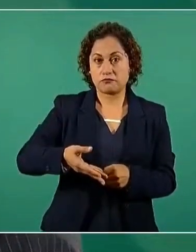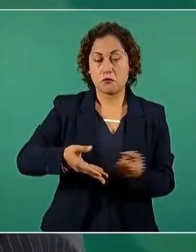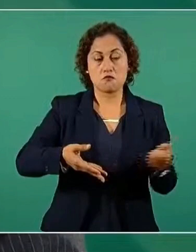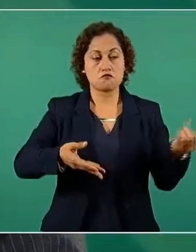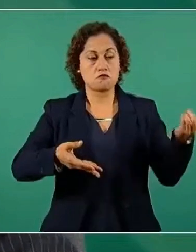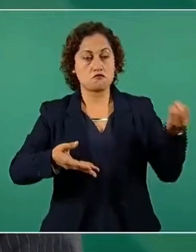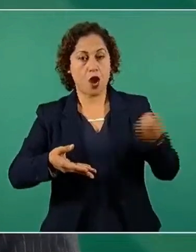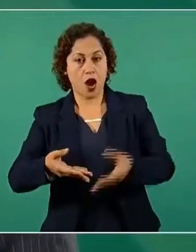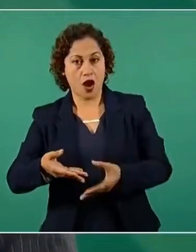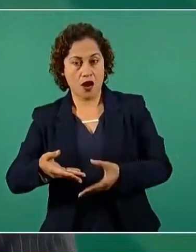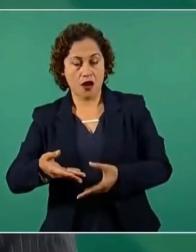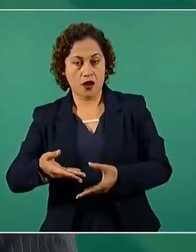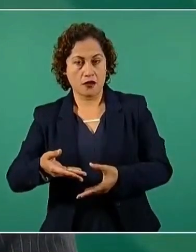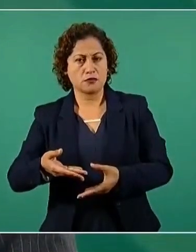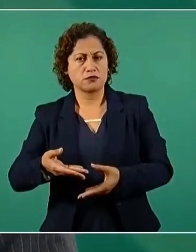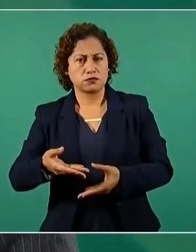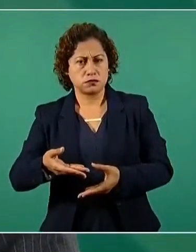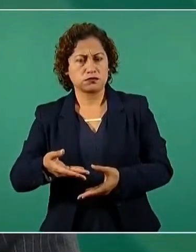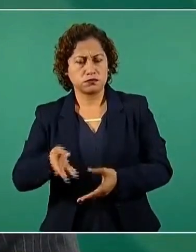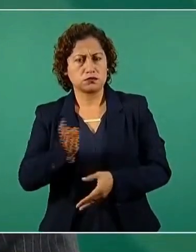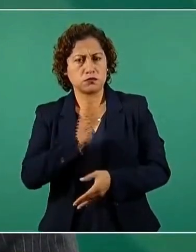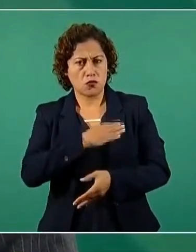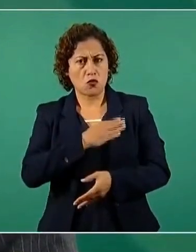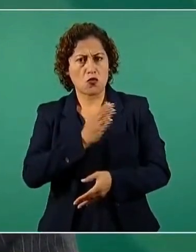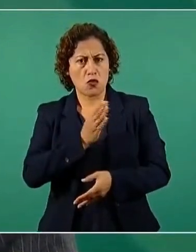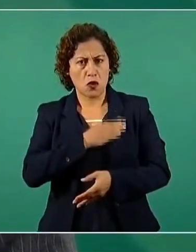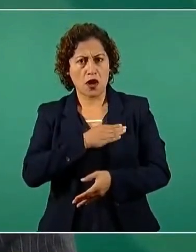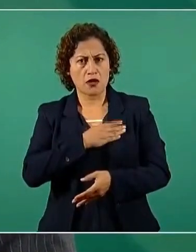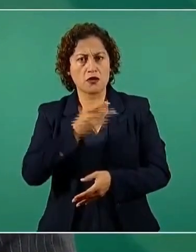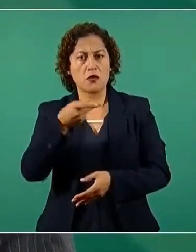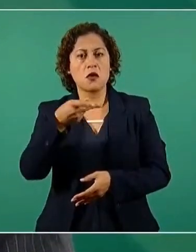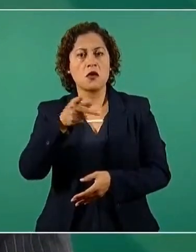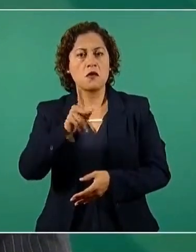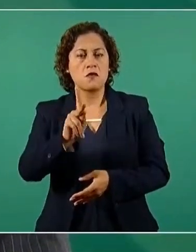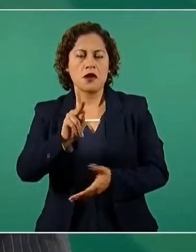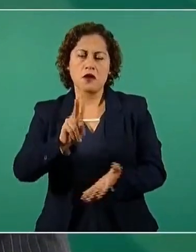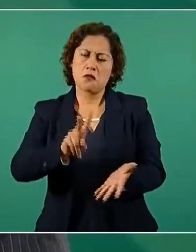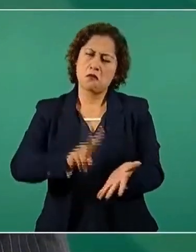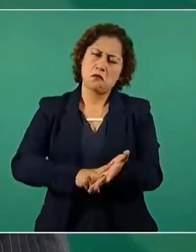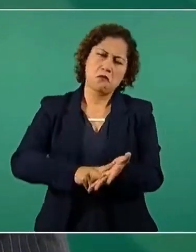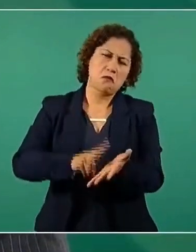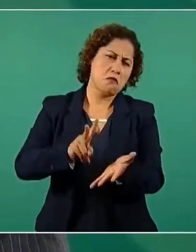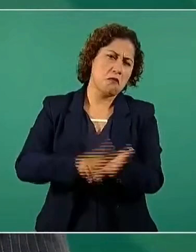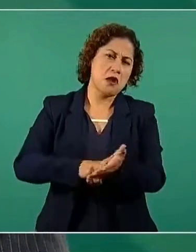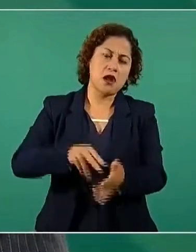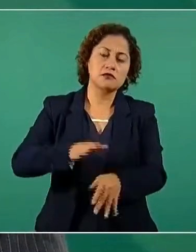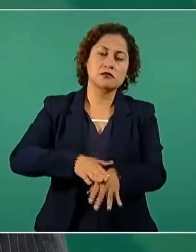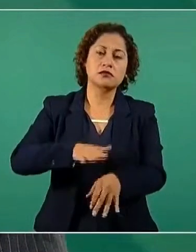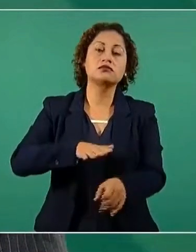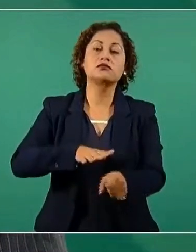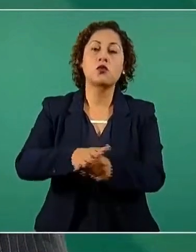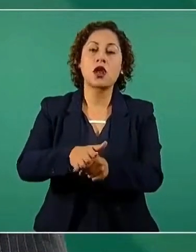somos ahora es por nuestros orígenes prehispánicos